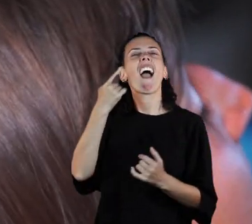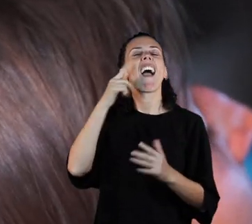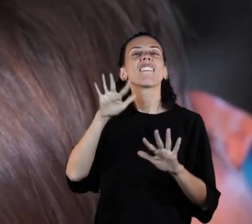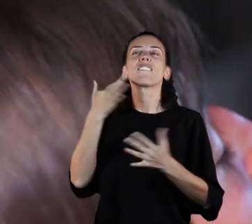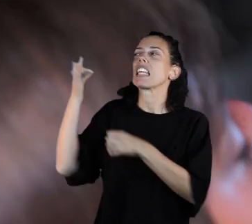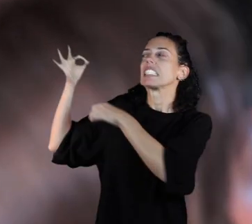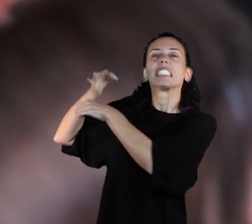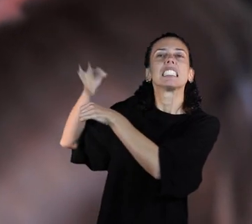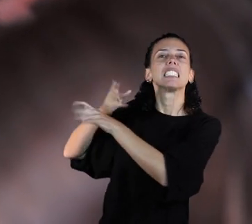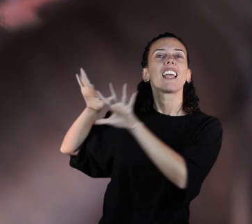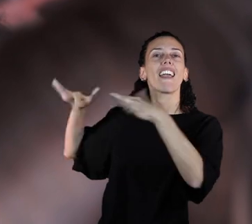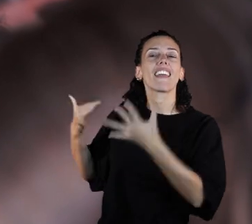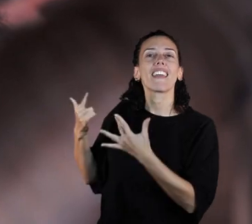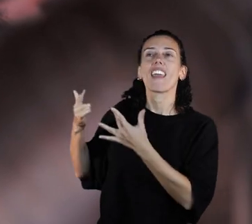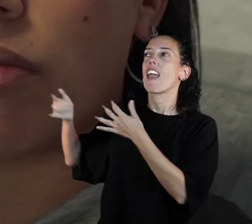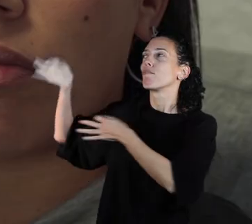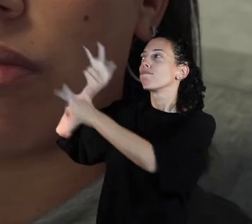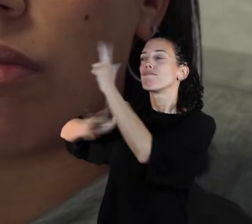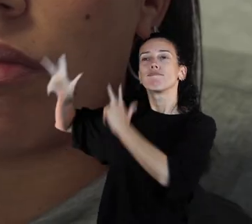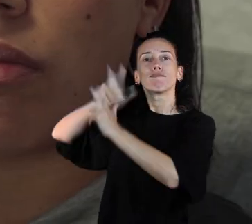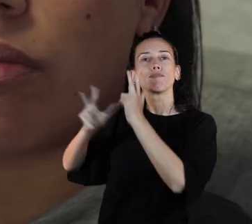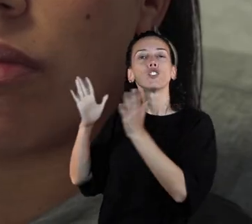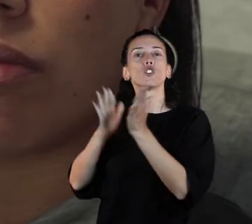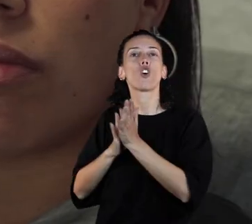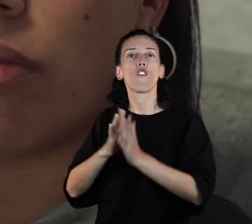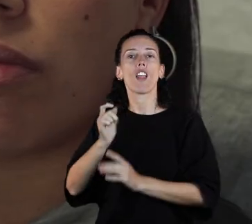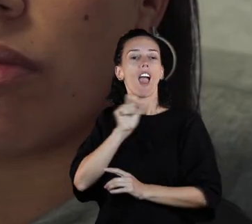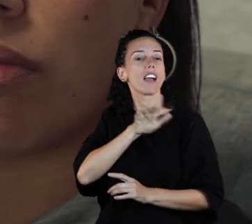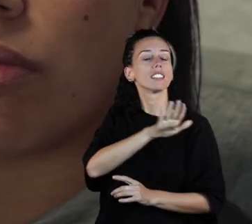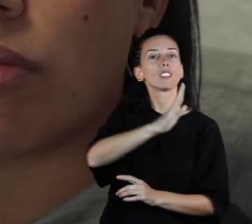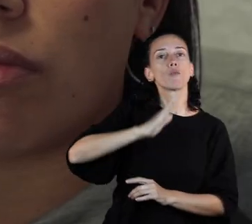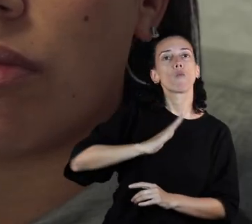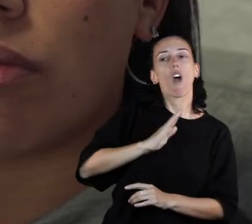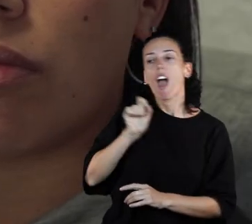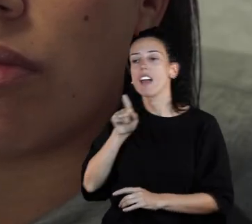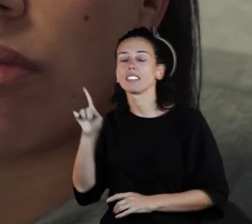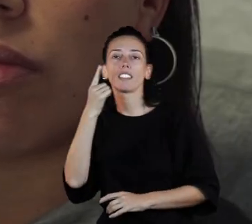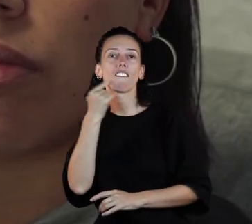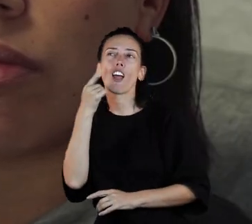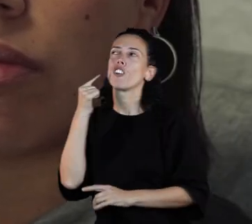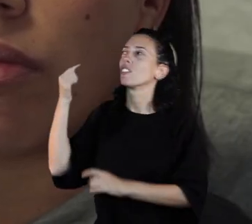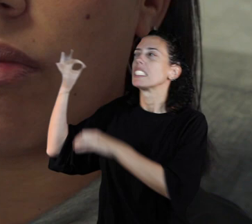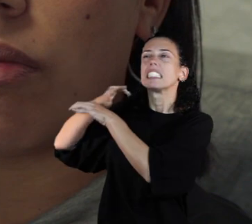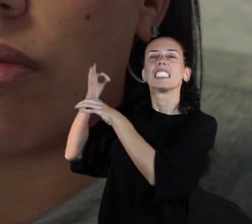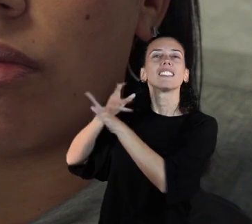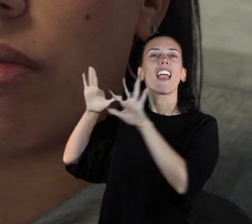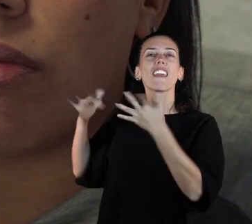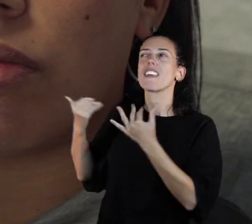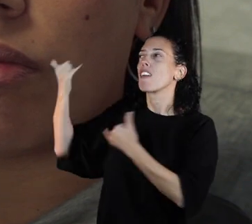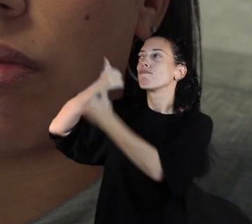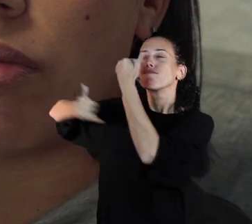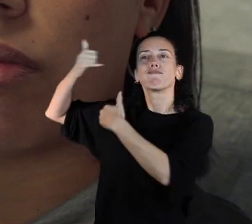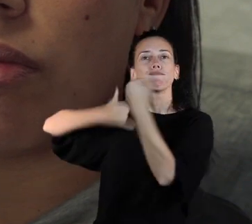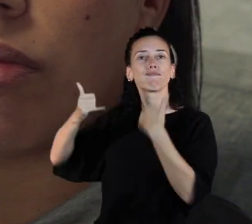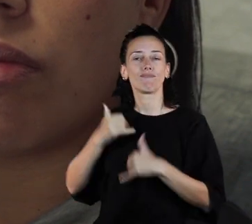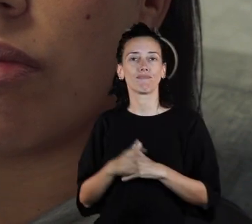me enseñaron en lo que tiene que ver con el ser mujer y el ser varón. ¿Cuáles son los mensajes que yo